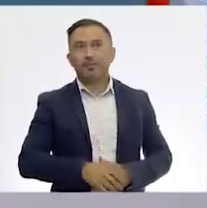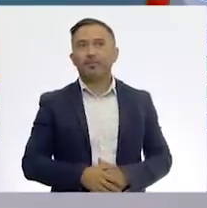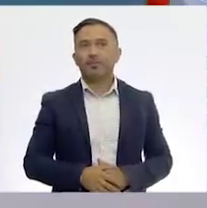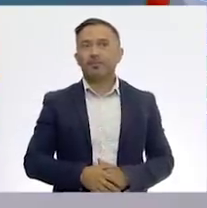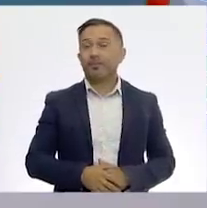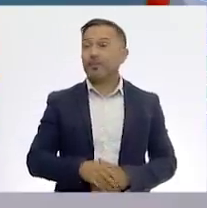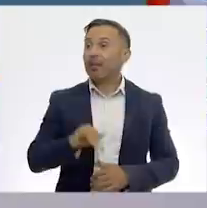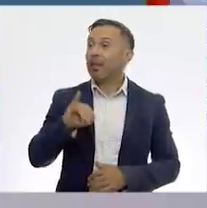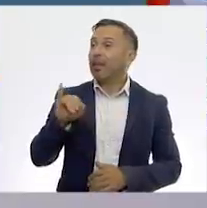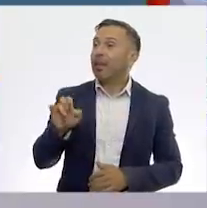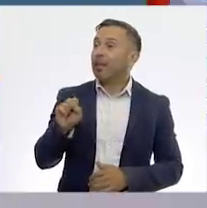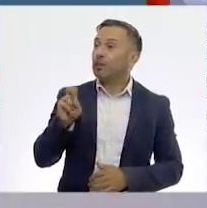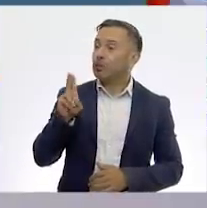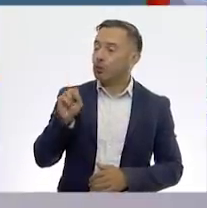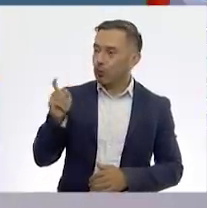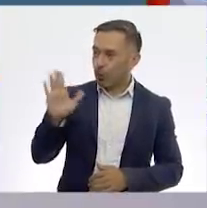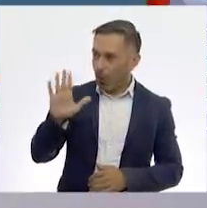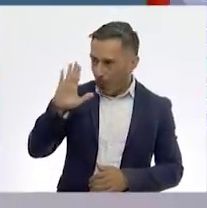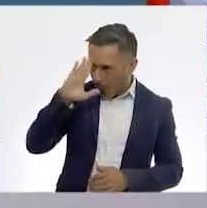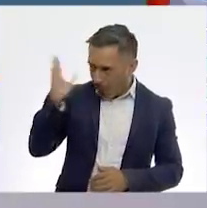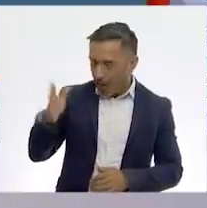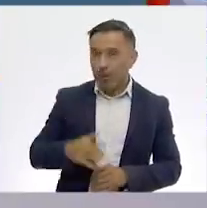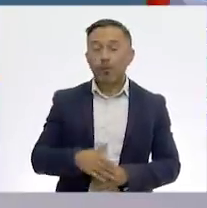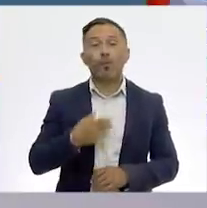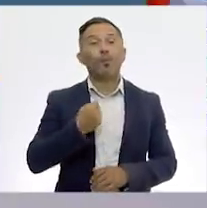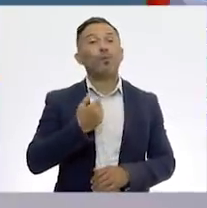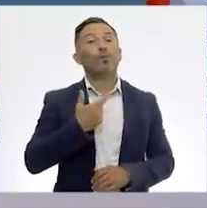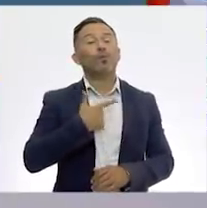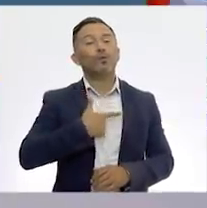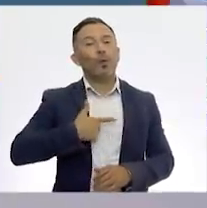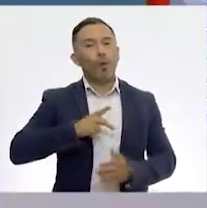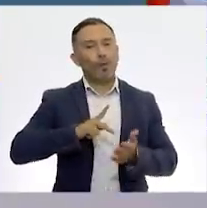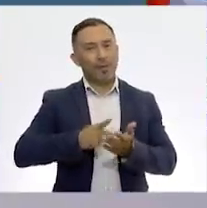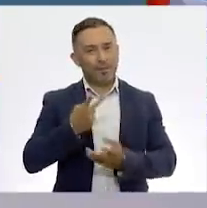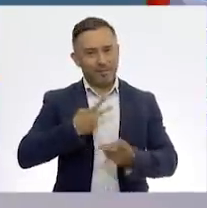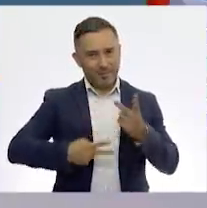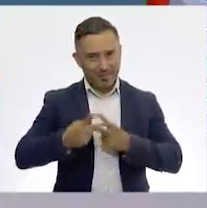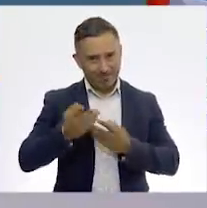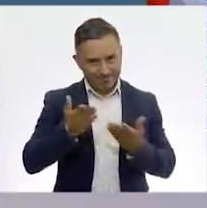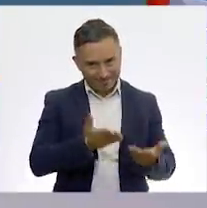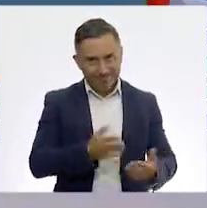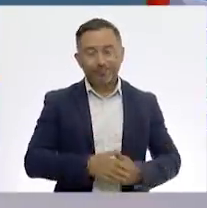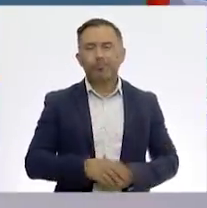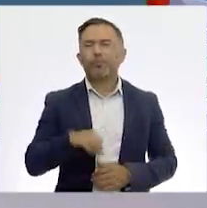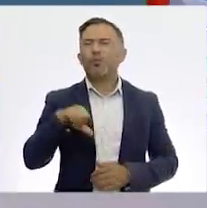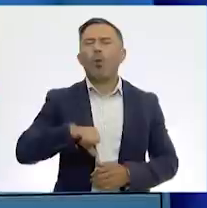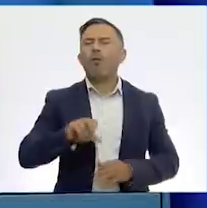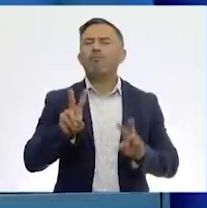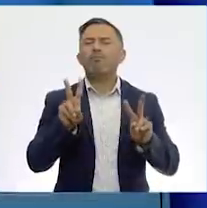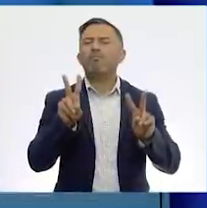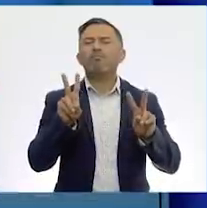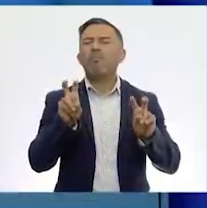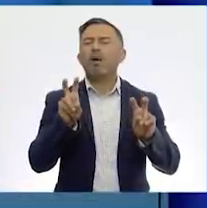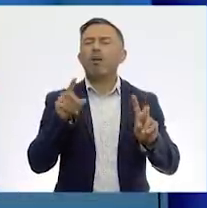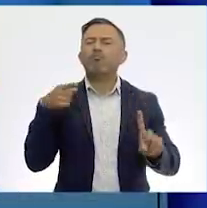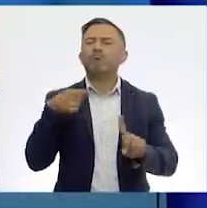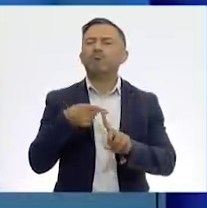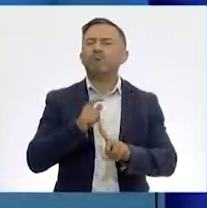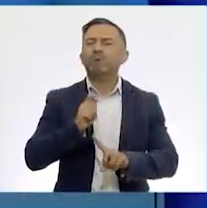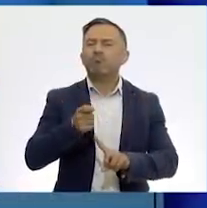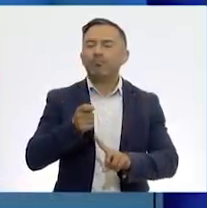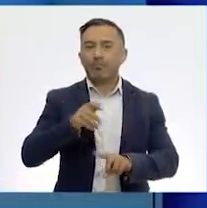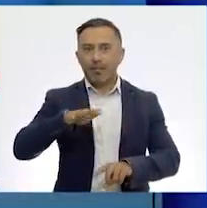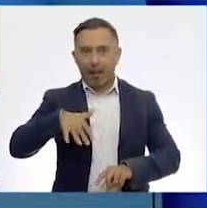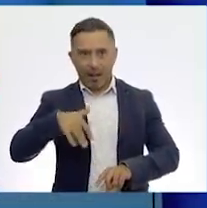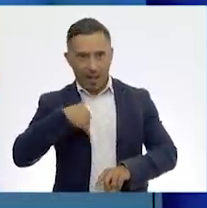Hola, Jesús. Hola. Un gusto estar otra vez con ustedes. Y hoy vamos a hablar de un tema que está muy relacionado con lo que